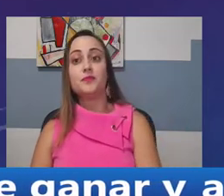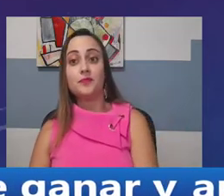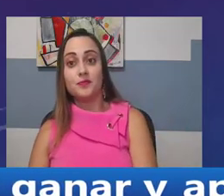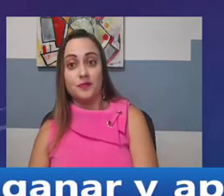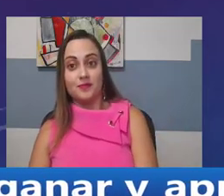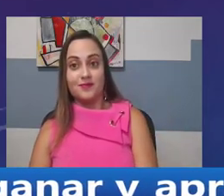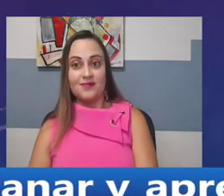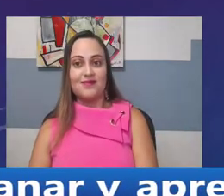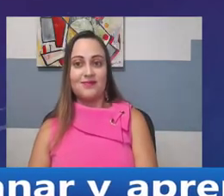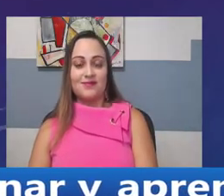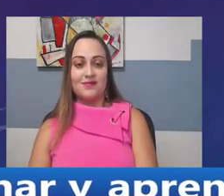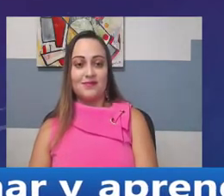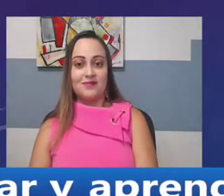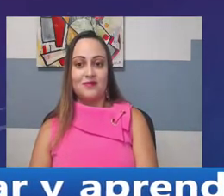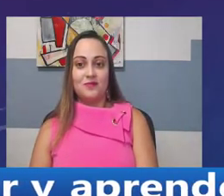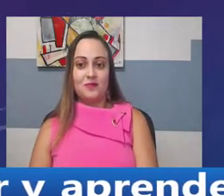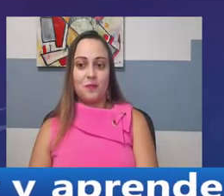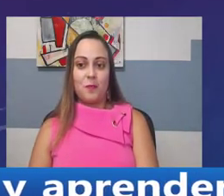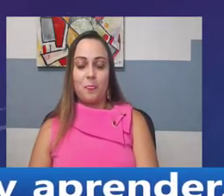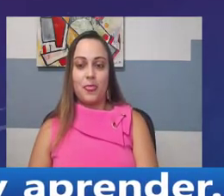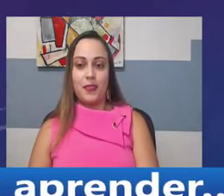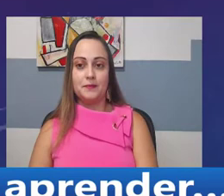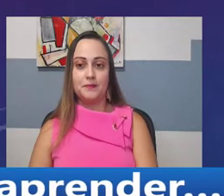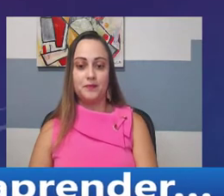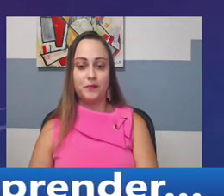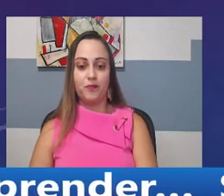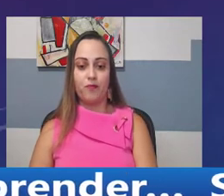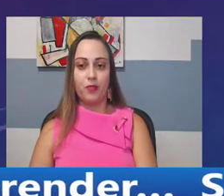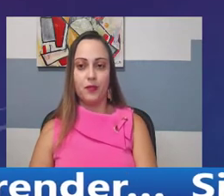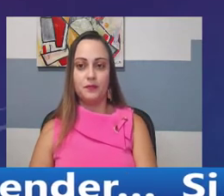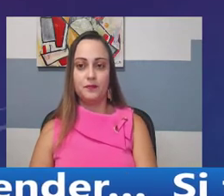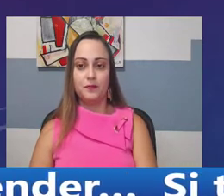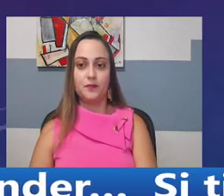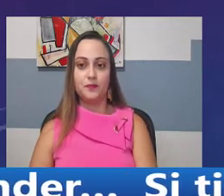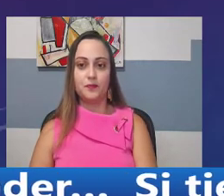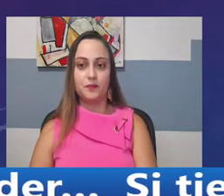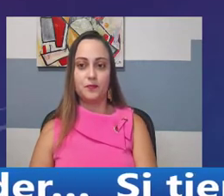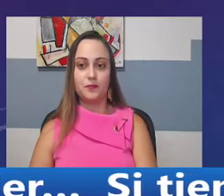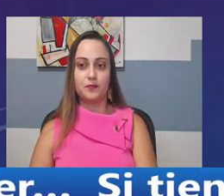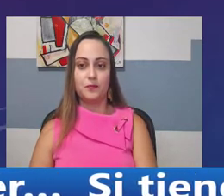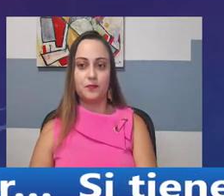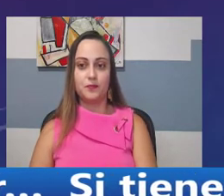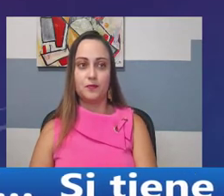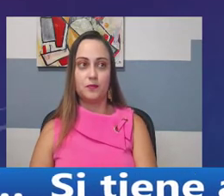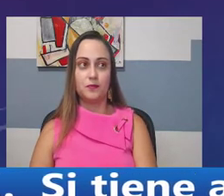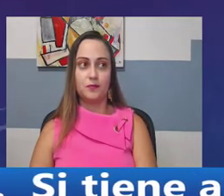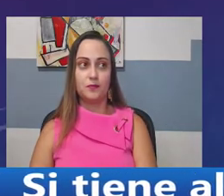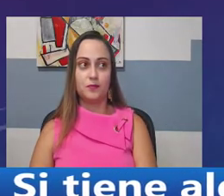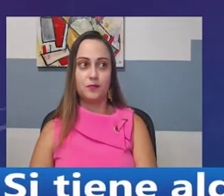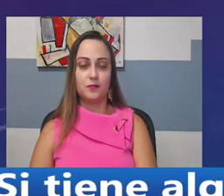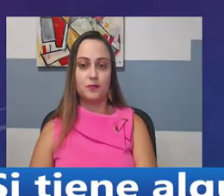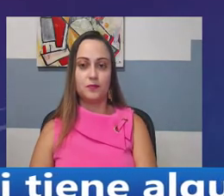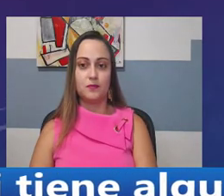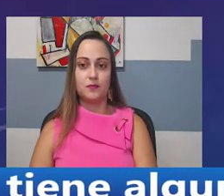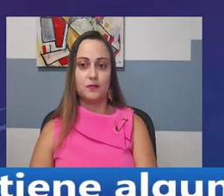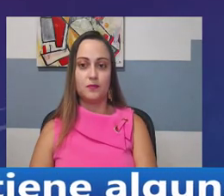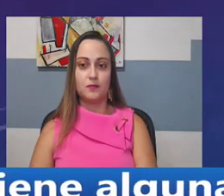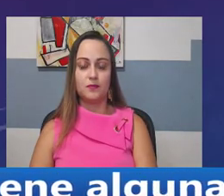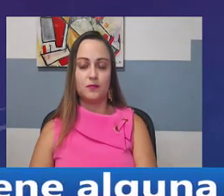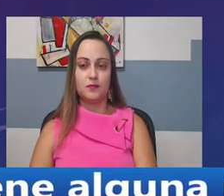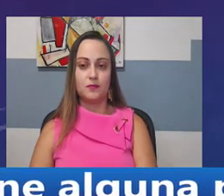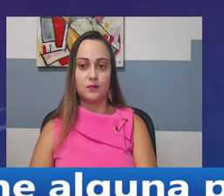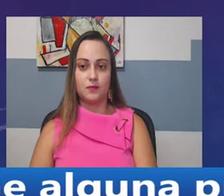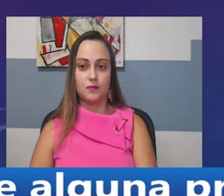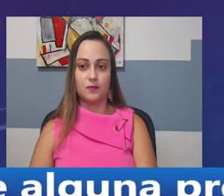Porque si reservabas un mes o dos meses antes, pues no está garantizada. Porque puede ser que ya un dealer o otra persona, otro trabajador hubiera